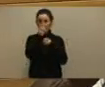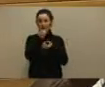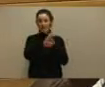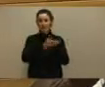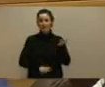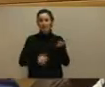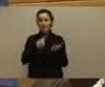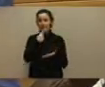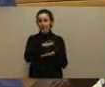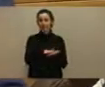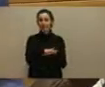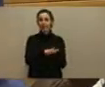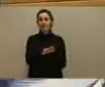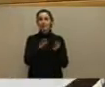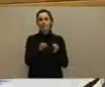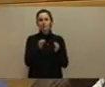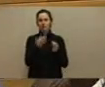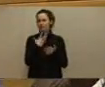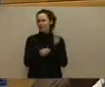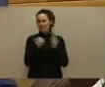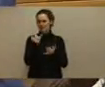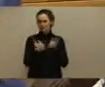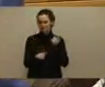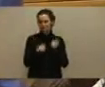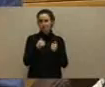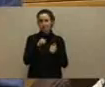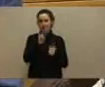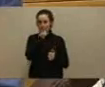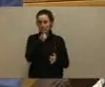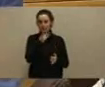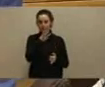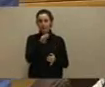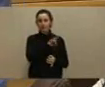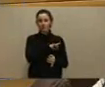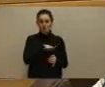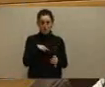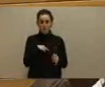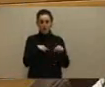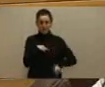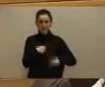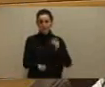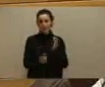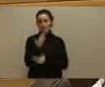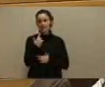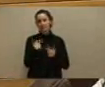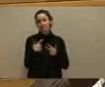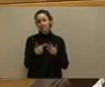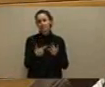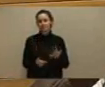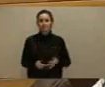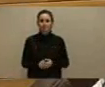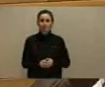dicen una serie de irregularidades que, bueno, os ha dicho, me parece que se han nombrado varias veces esta mañana, entre las cuales, bueno, pues